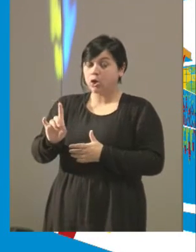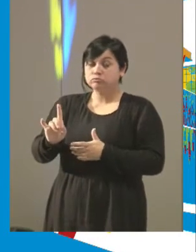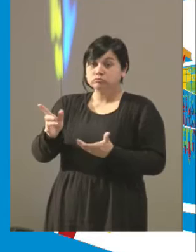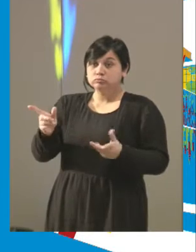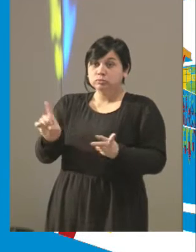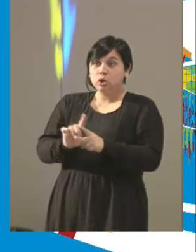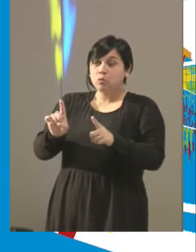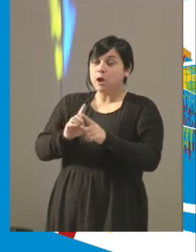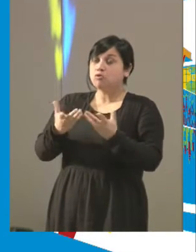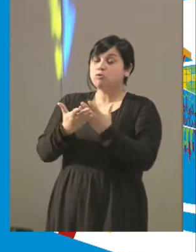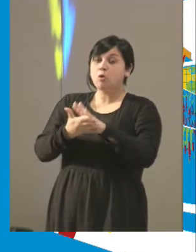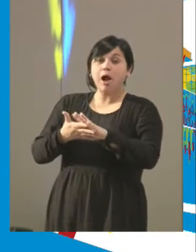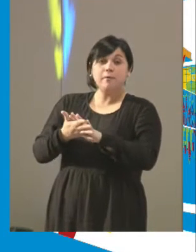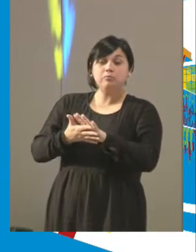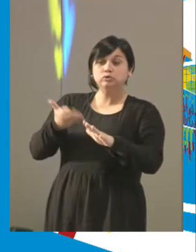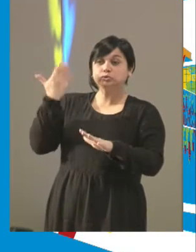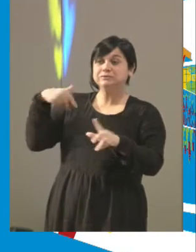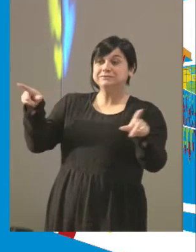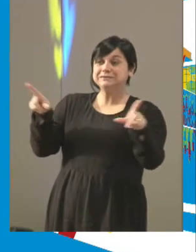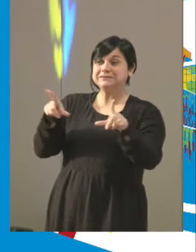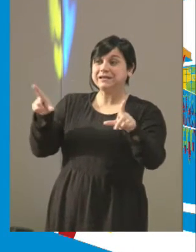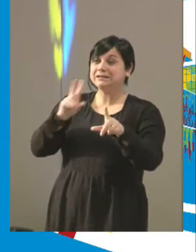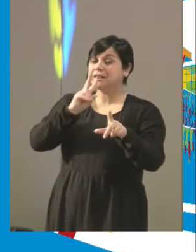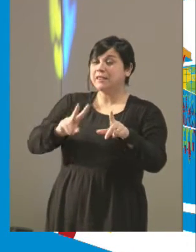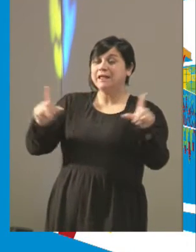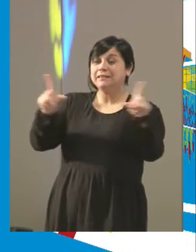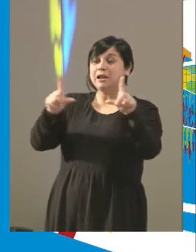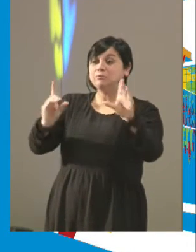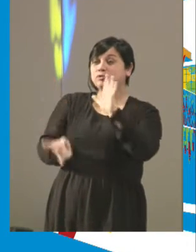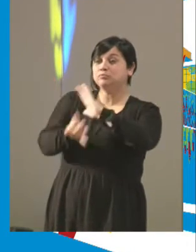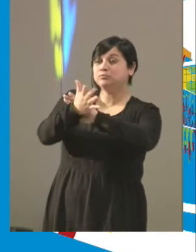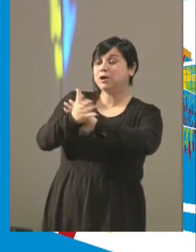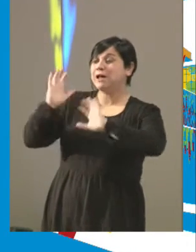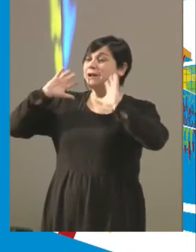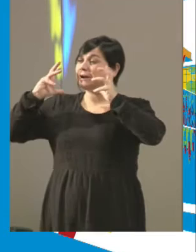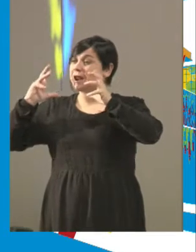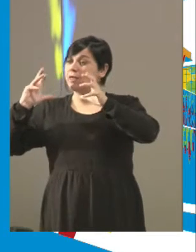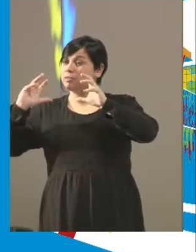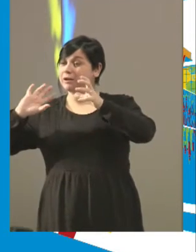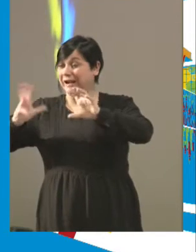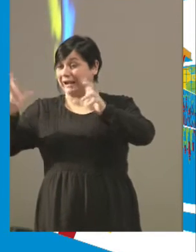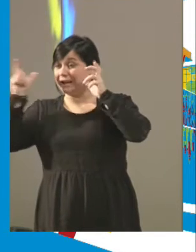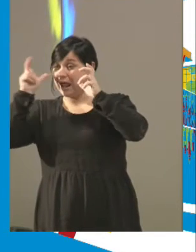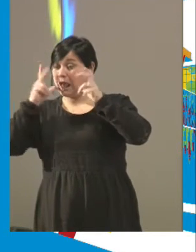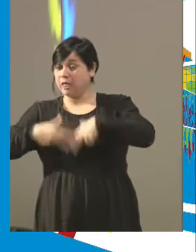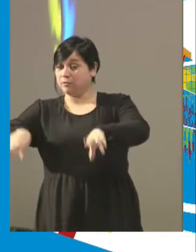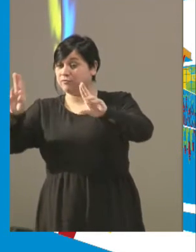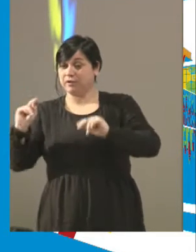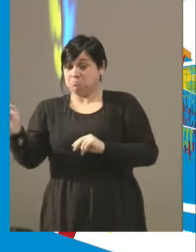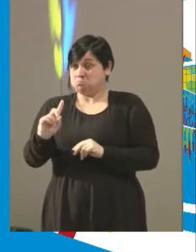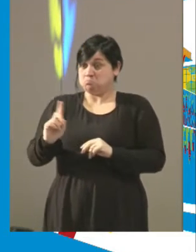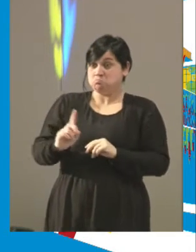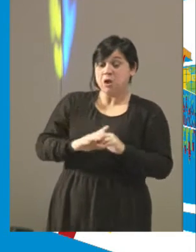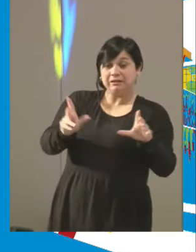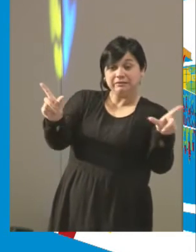yo qué sé, como cuando apareció la televisión decían que se iba a cargar a la radio, ¿no? Bueno, pues la televisión ha pasado a ser el medio principal, pero la radio